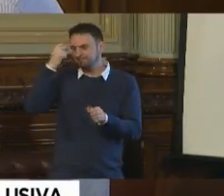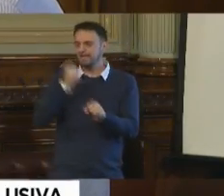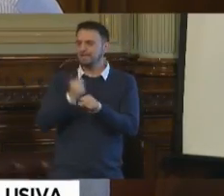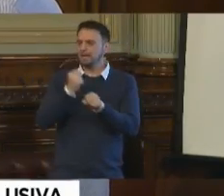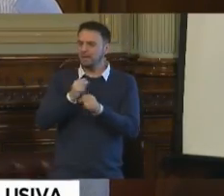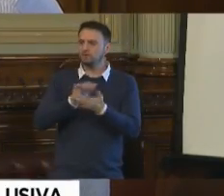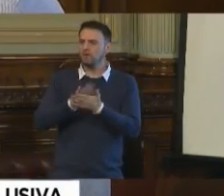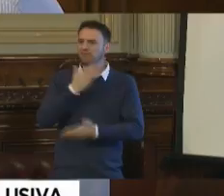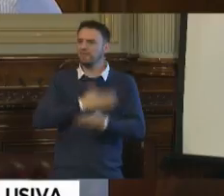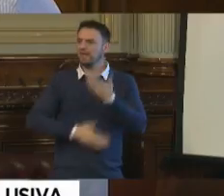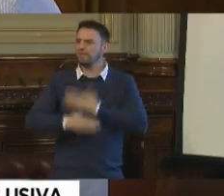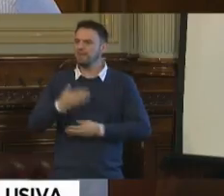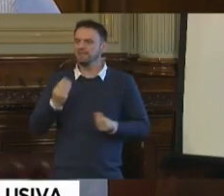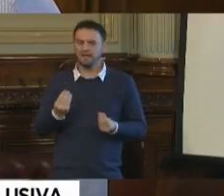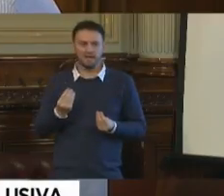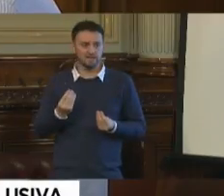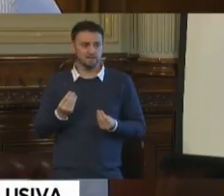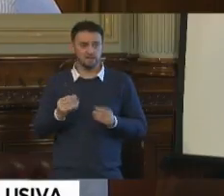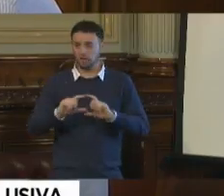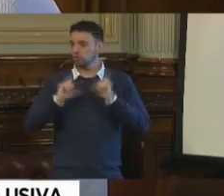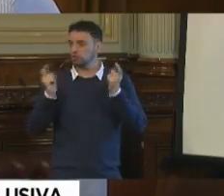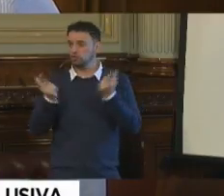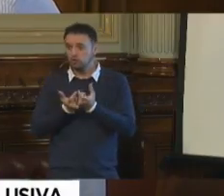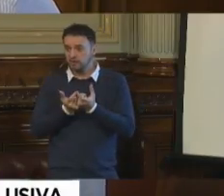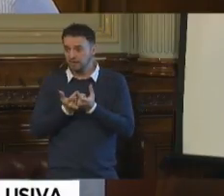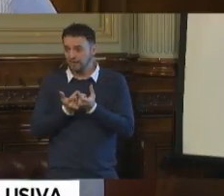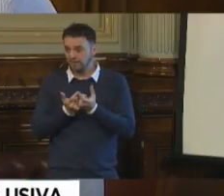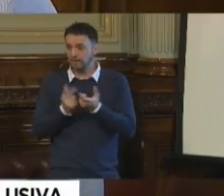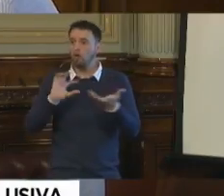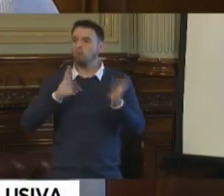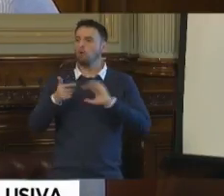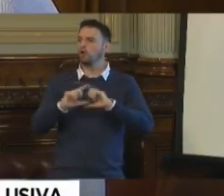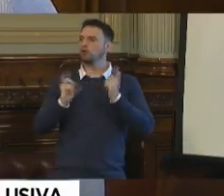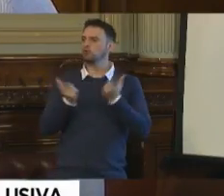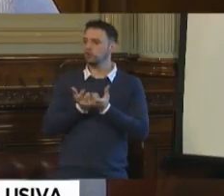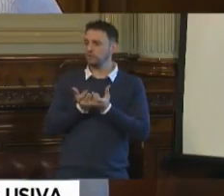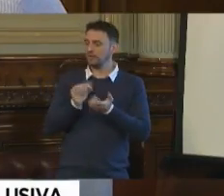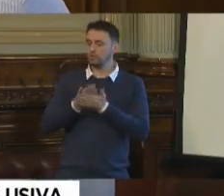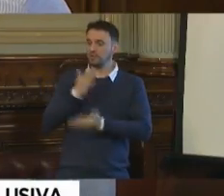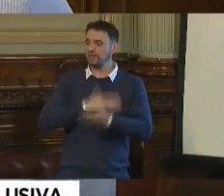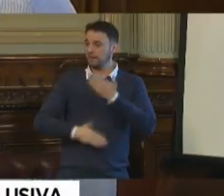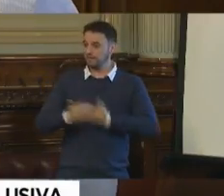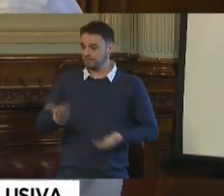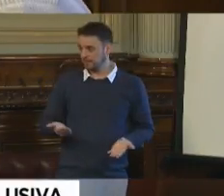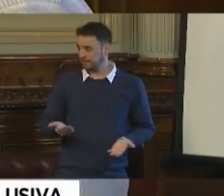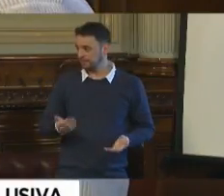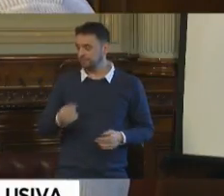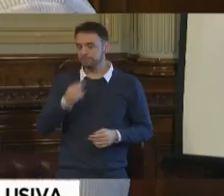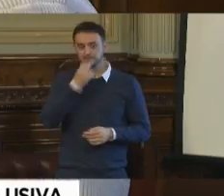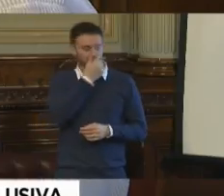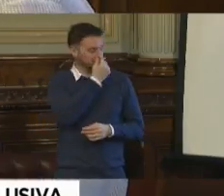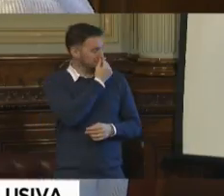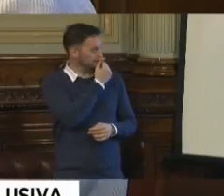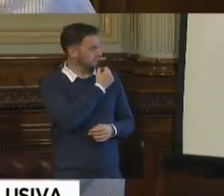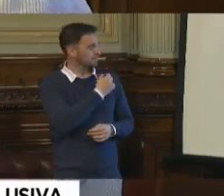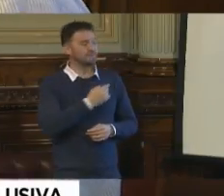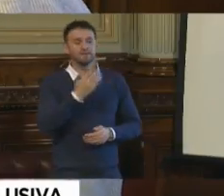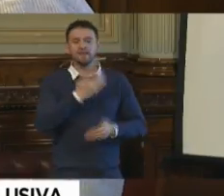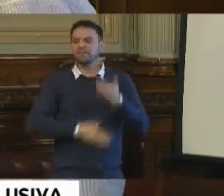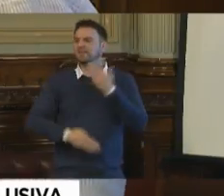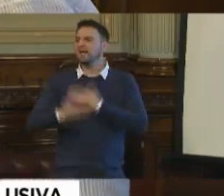de que la discapacidad en realidad es una construcción social hablamos de modelo social de la discapacidad donde